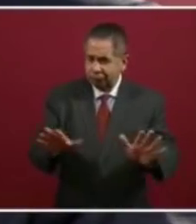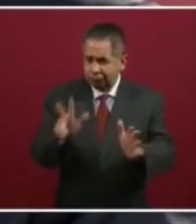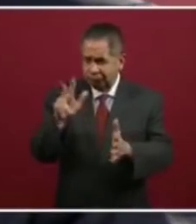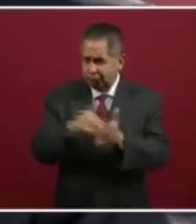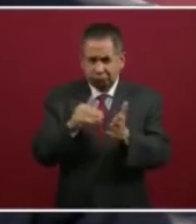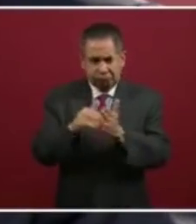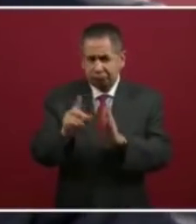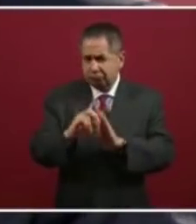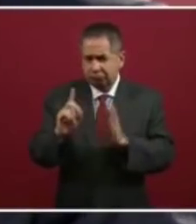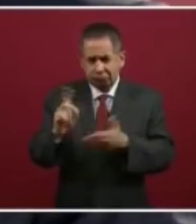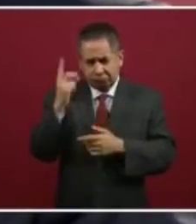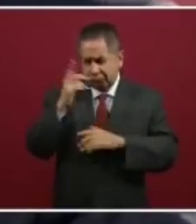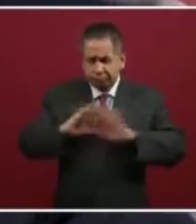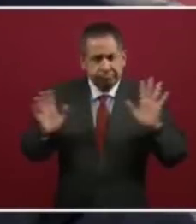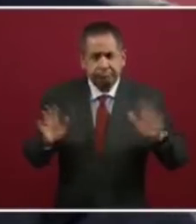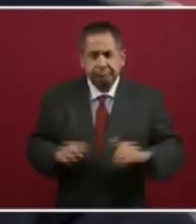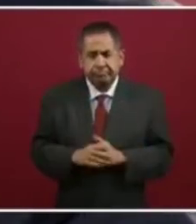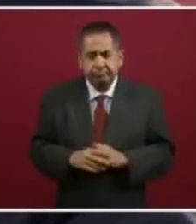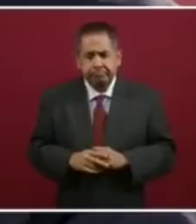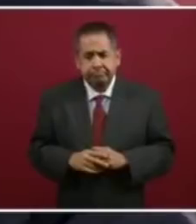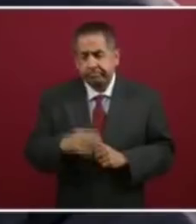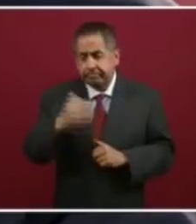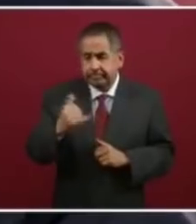8,000 millones de dólares. Y